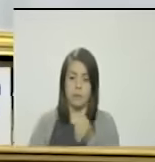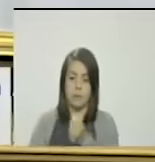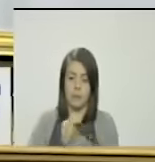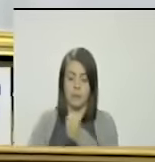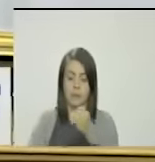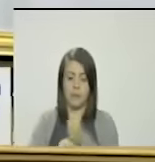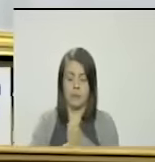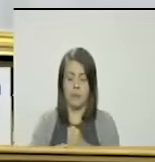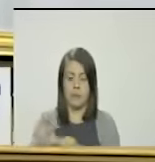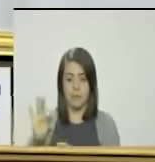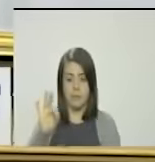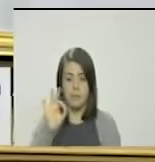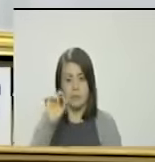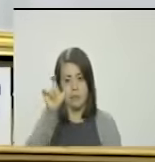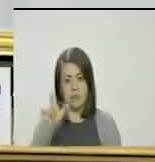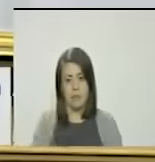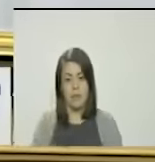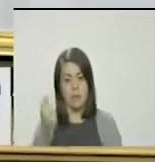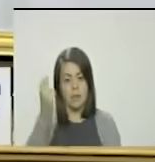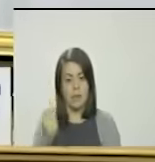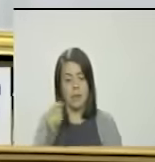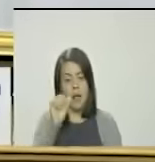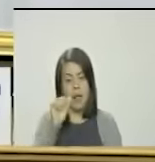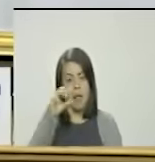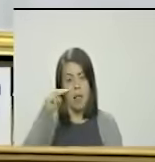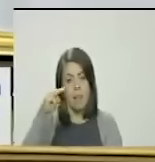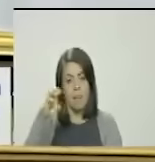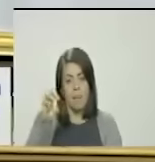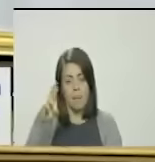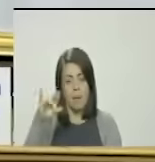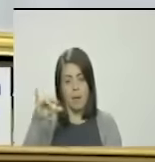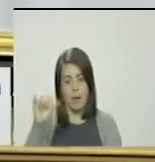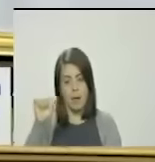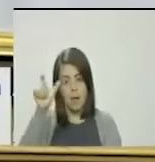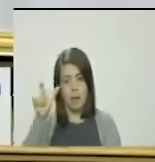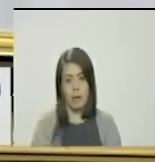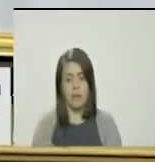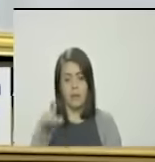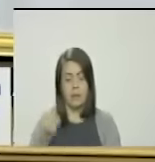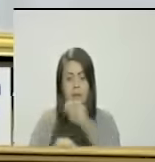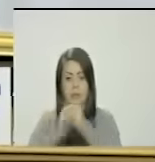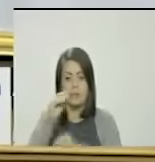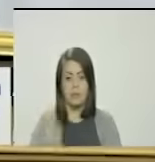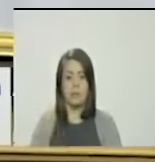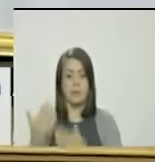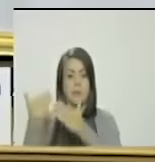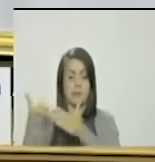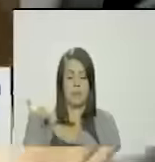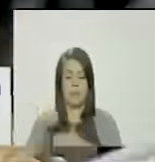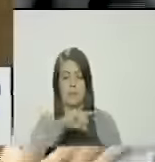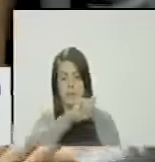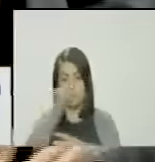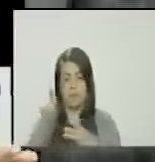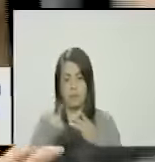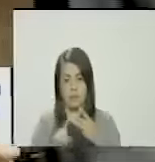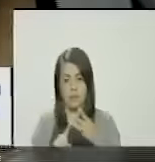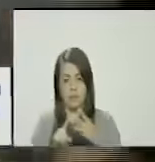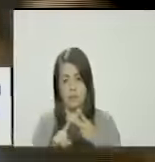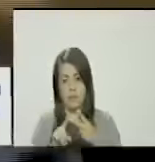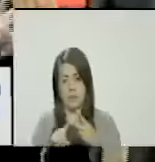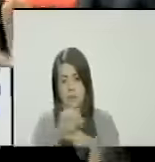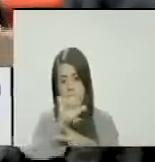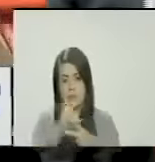favor de la elección de la diputada América Pérez Dávila para que ejerza la función como